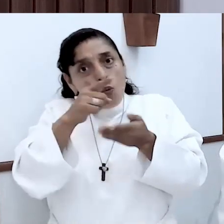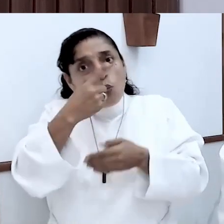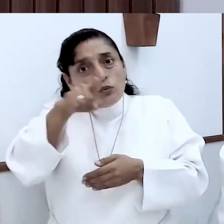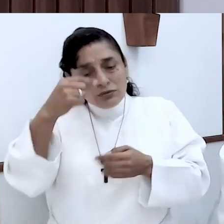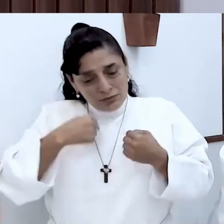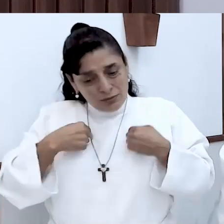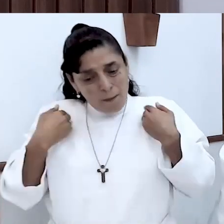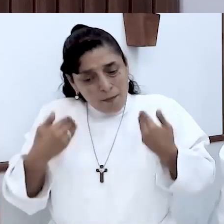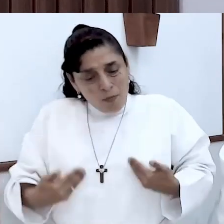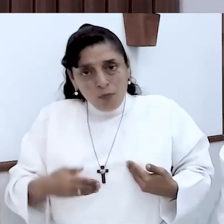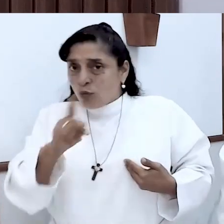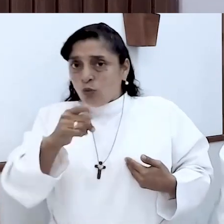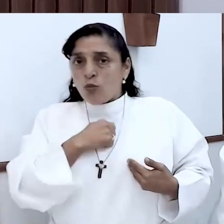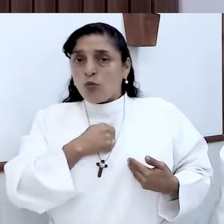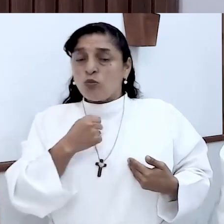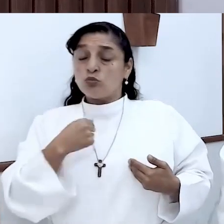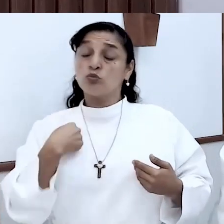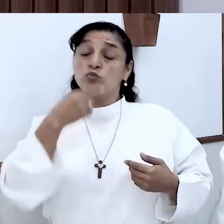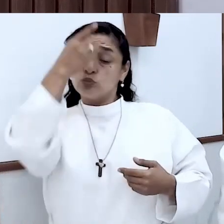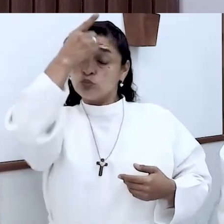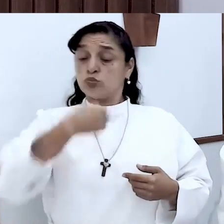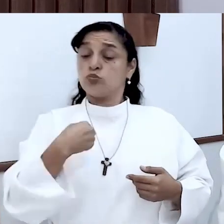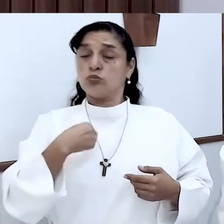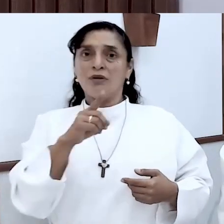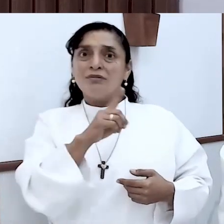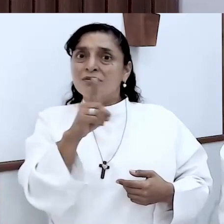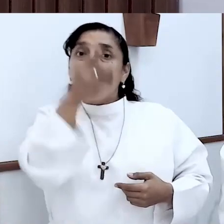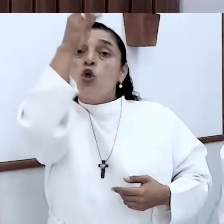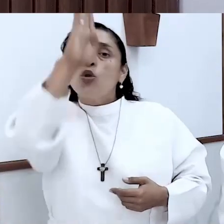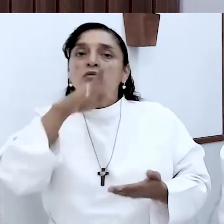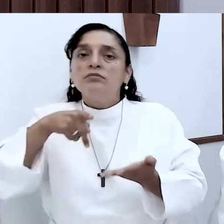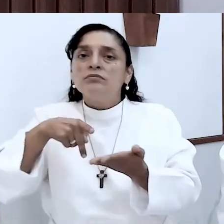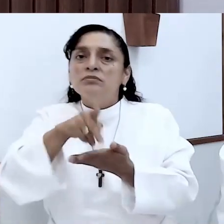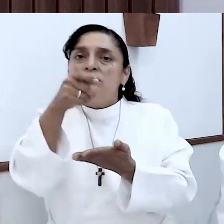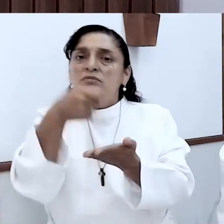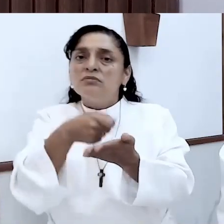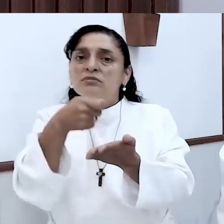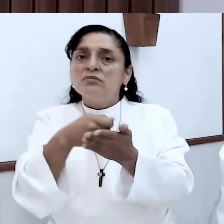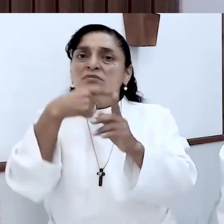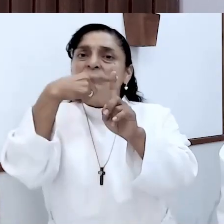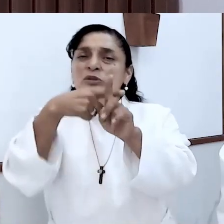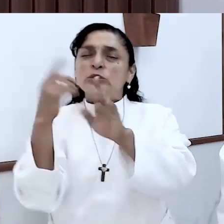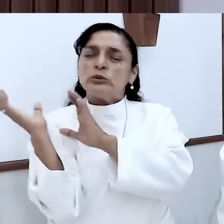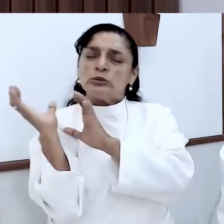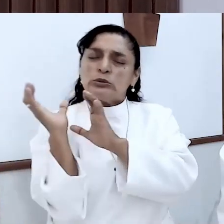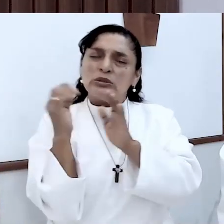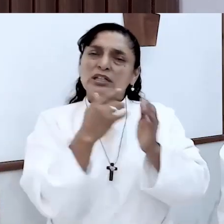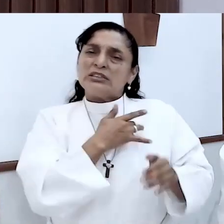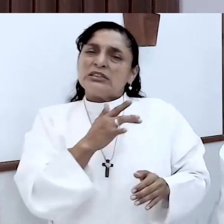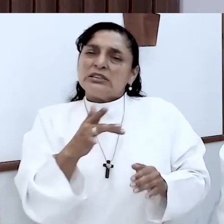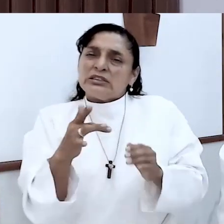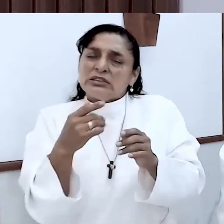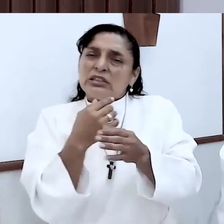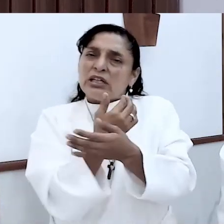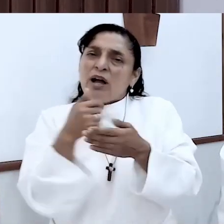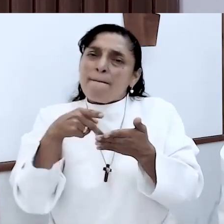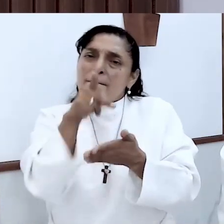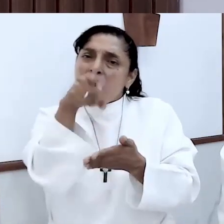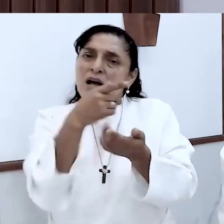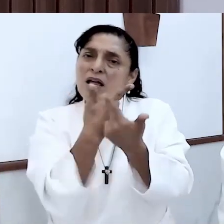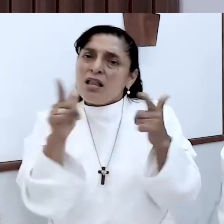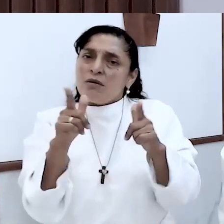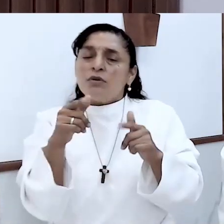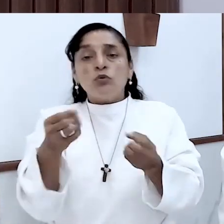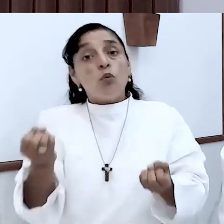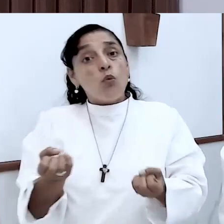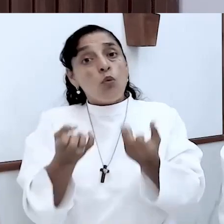ustedes sus propios dueños, porque Dios los ha comprado a un precio muy caro. Glorifiquen pues a